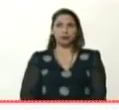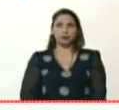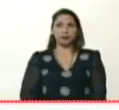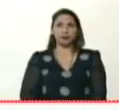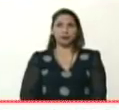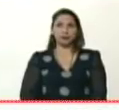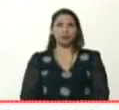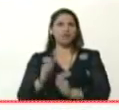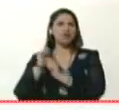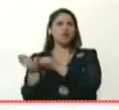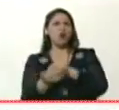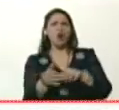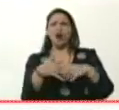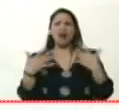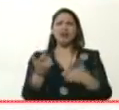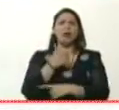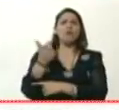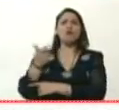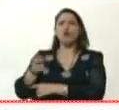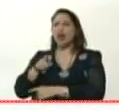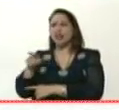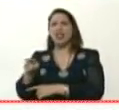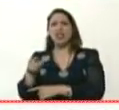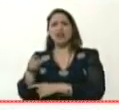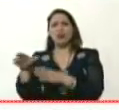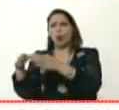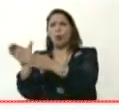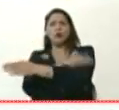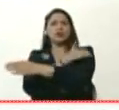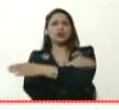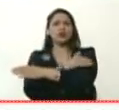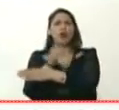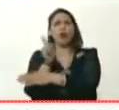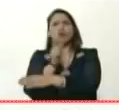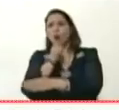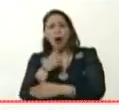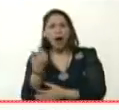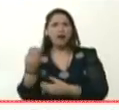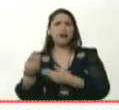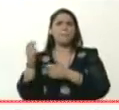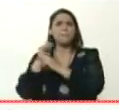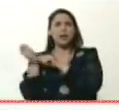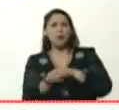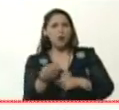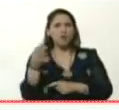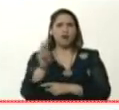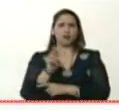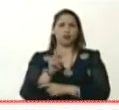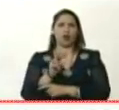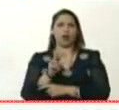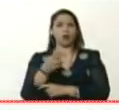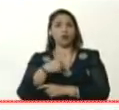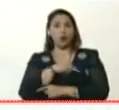Béisbol, ¿qué buscan ellos con que no haya béisbol en Venezuela? Que nuestro pueblo se obstine.